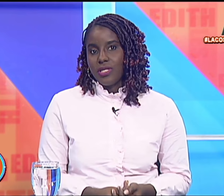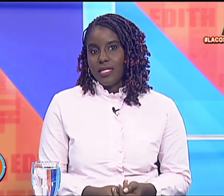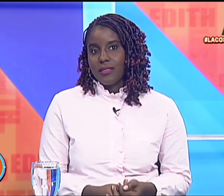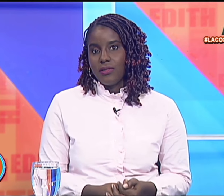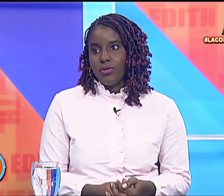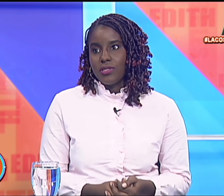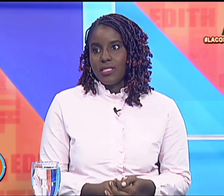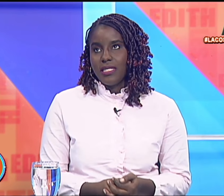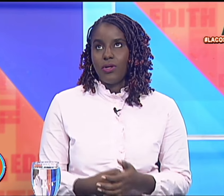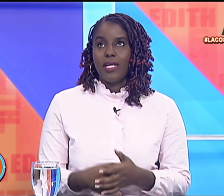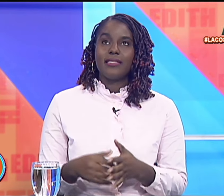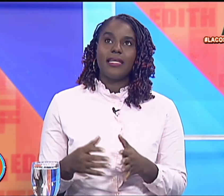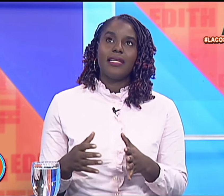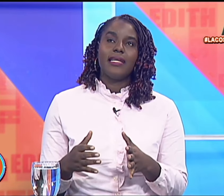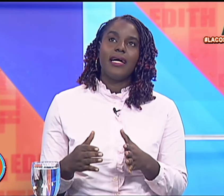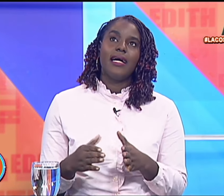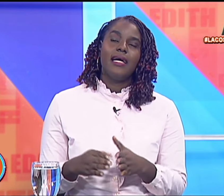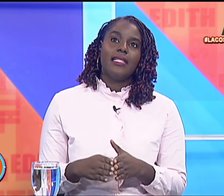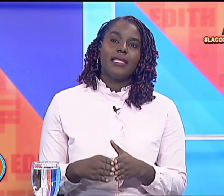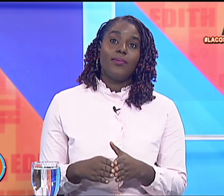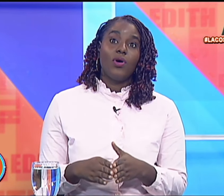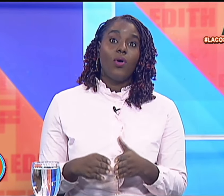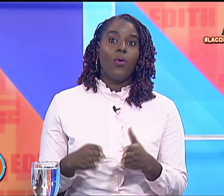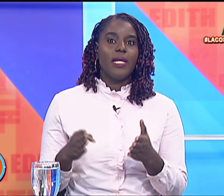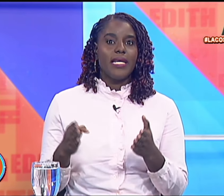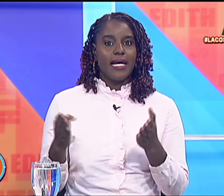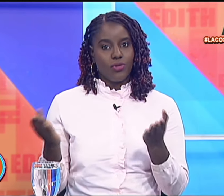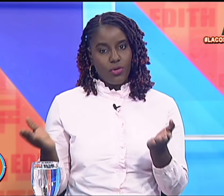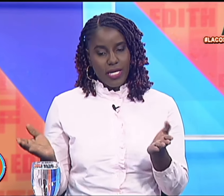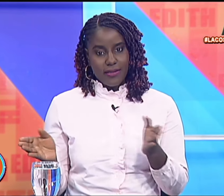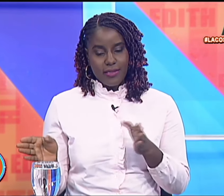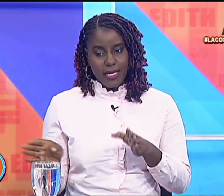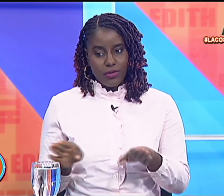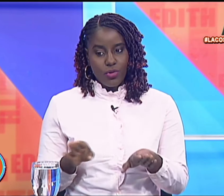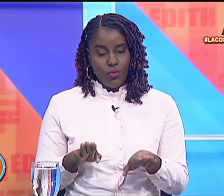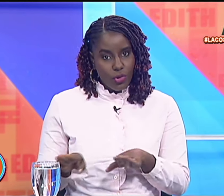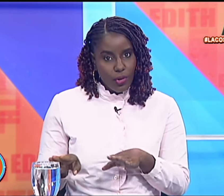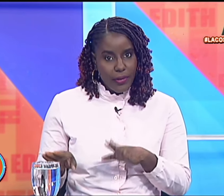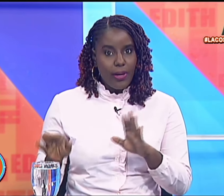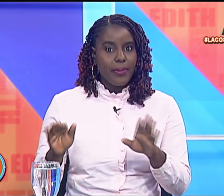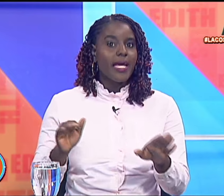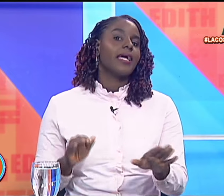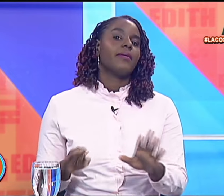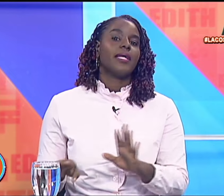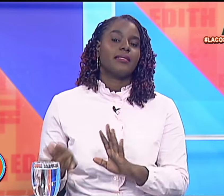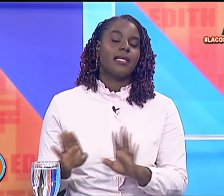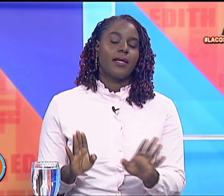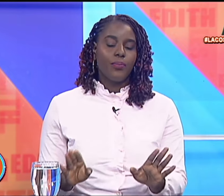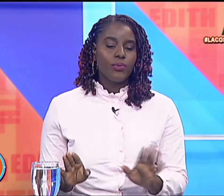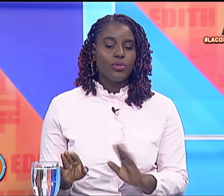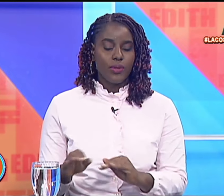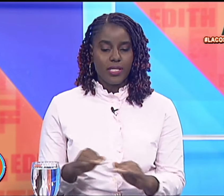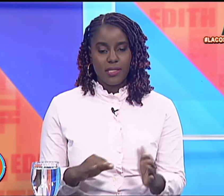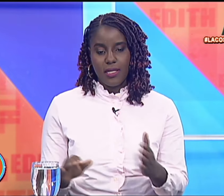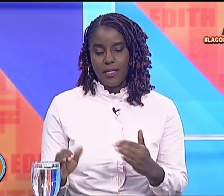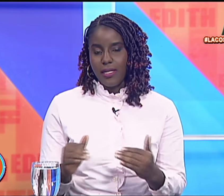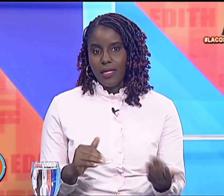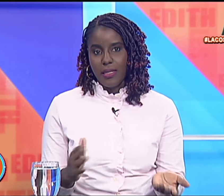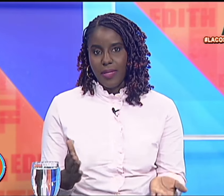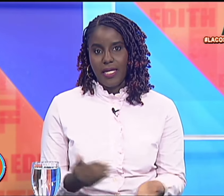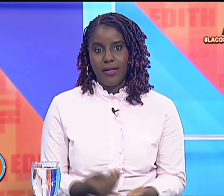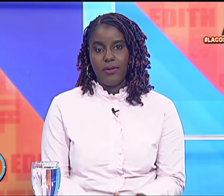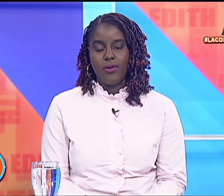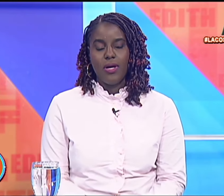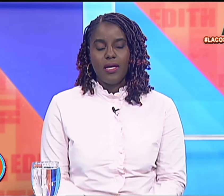Naciones Unidas no le sería, digamos, obligatoria en cierto modo, pero habría que ver hasta qué punto es